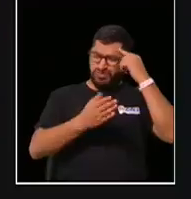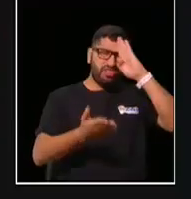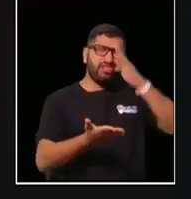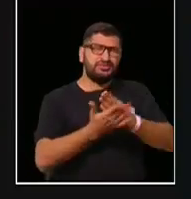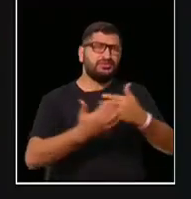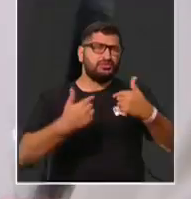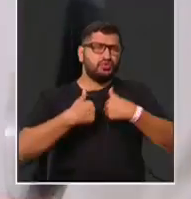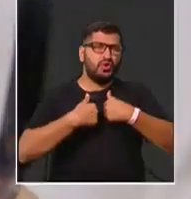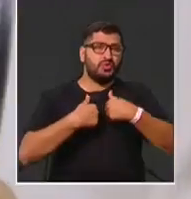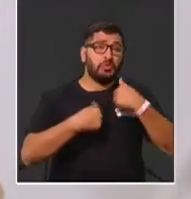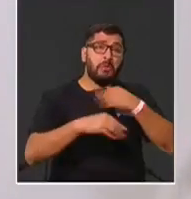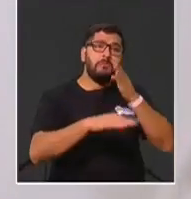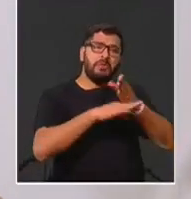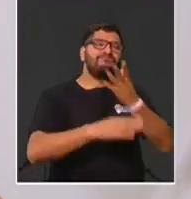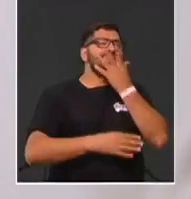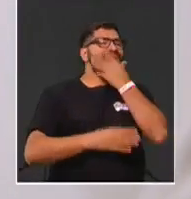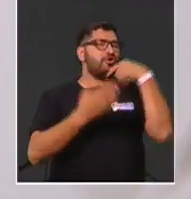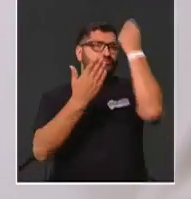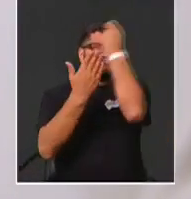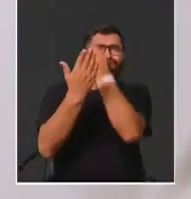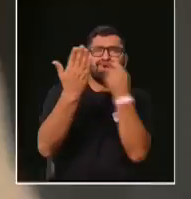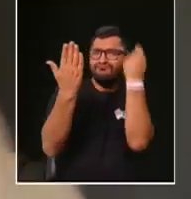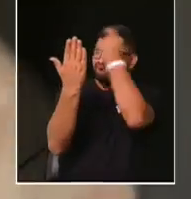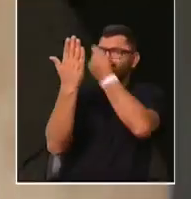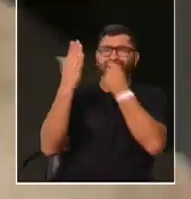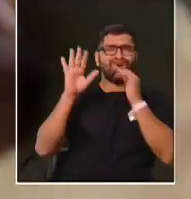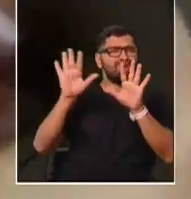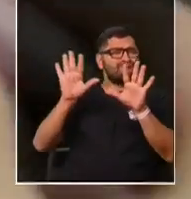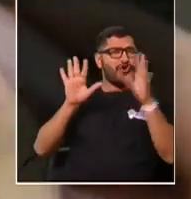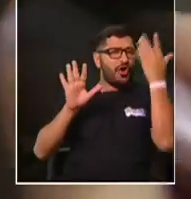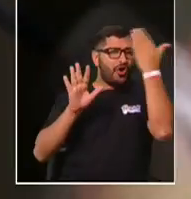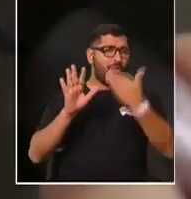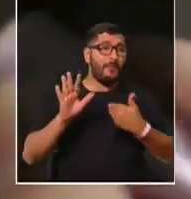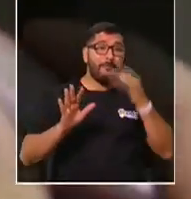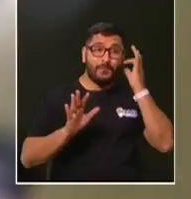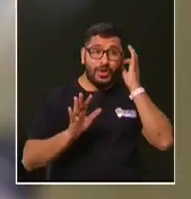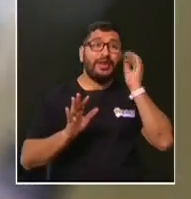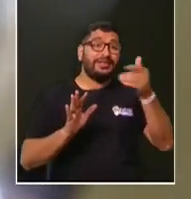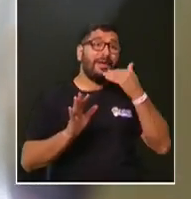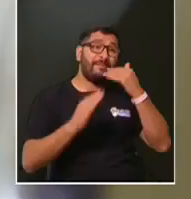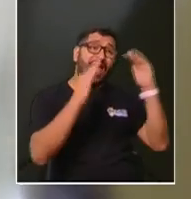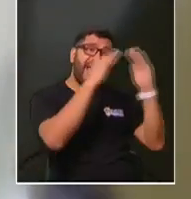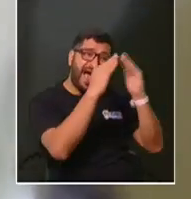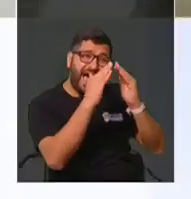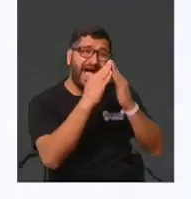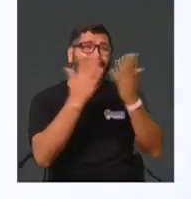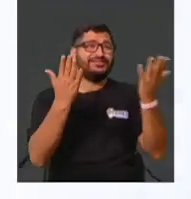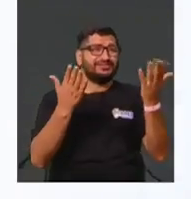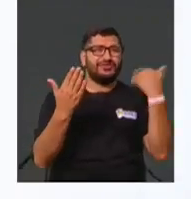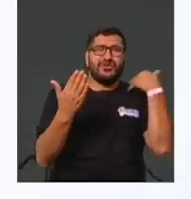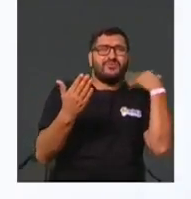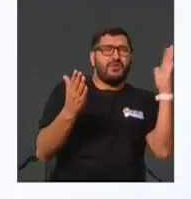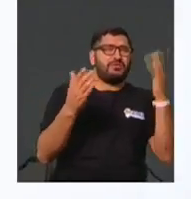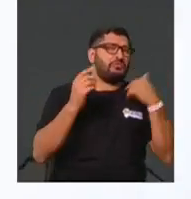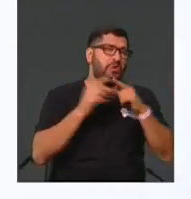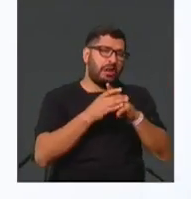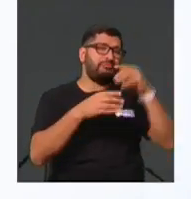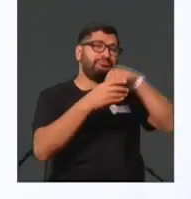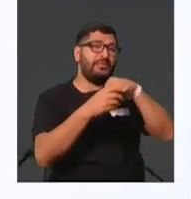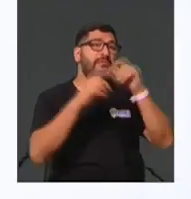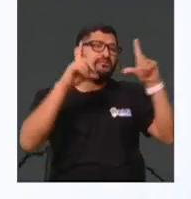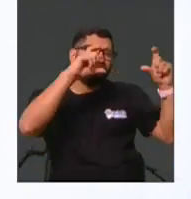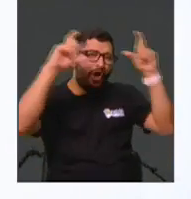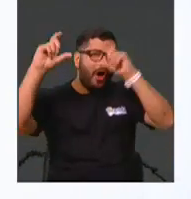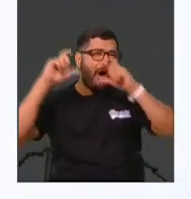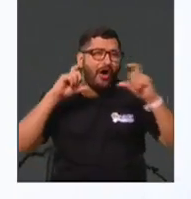que yo me iba a poner bonita, me iba a maquillar, aunque fuera para estar en la casa acostada. Empezar a tomarme fotos, subirla a las